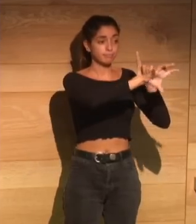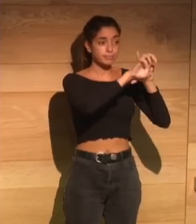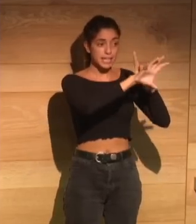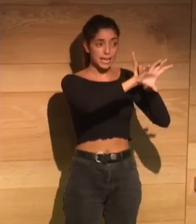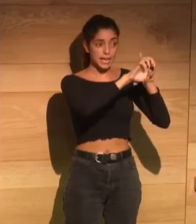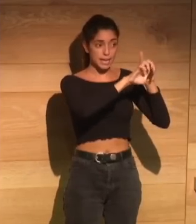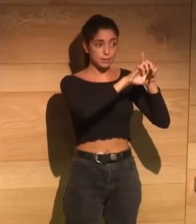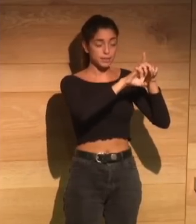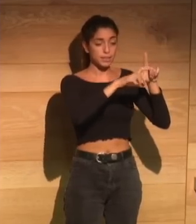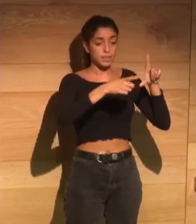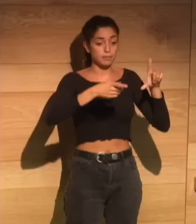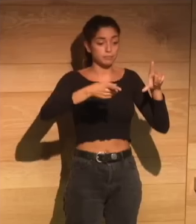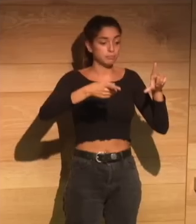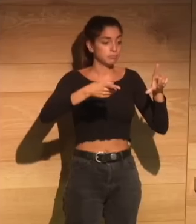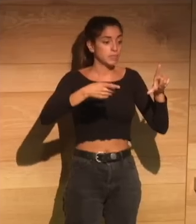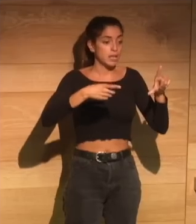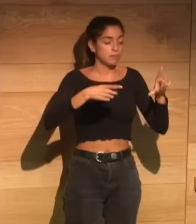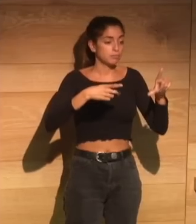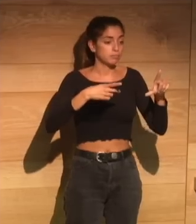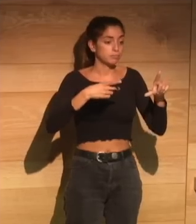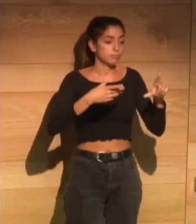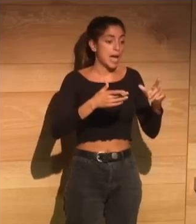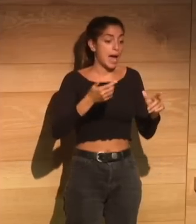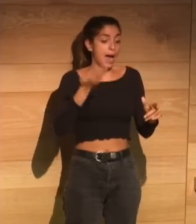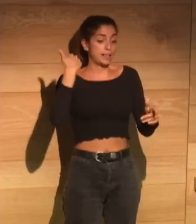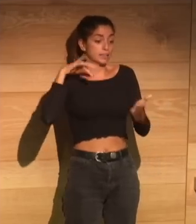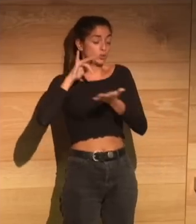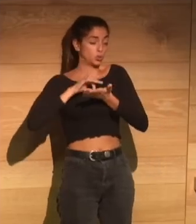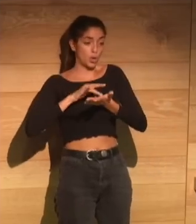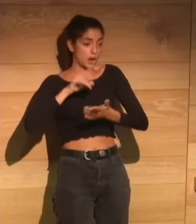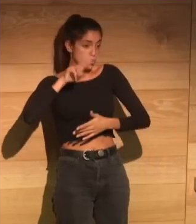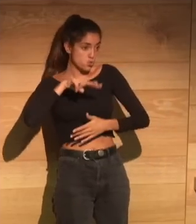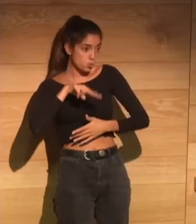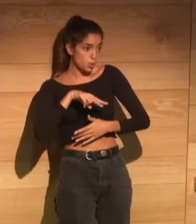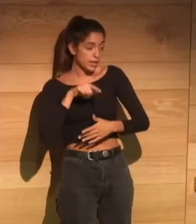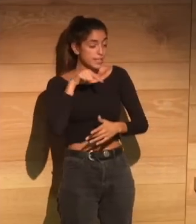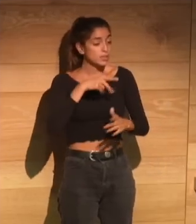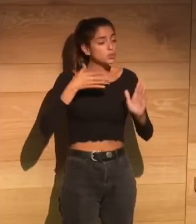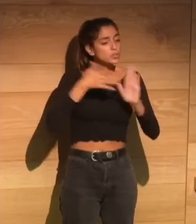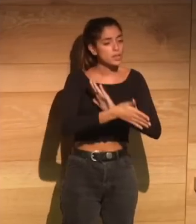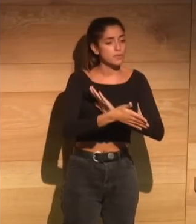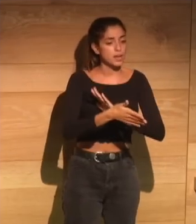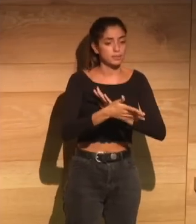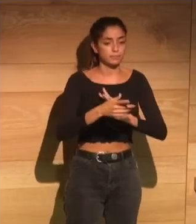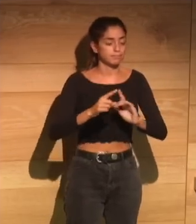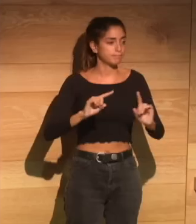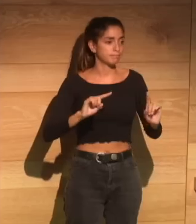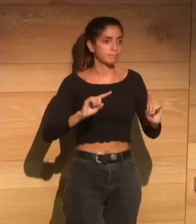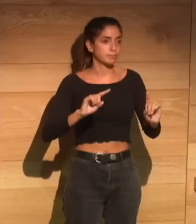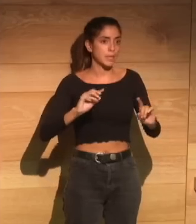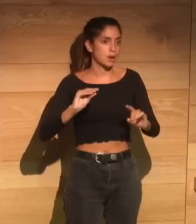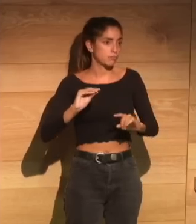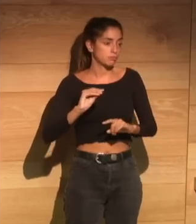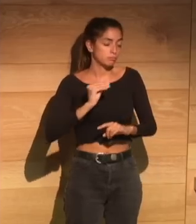acontecimiento que no se podía haber hecho de ninguna otra forma, y esto es lo que da el pistoletazo de salida a todo lo demás, porque ya lo importante no es